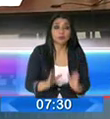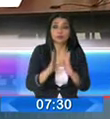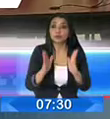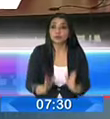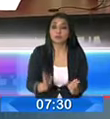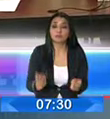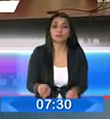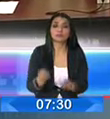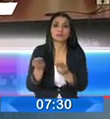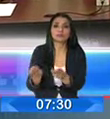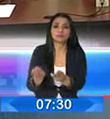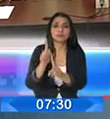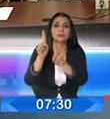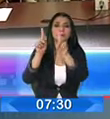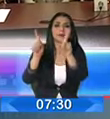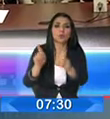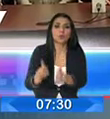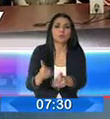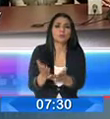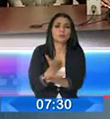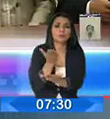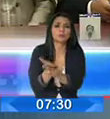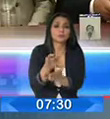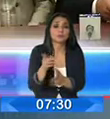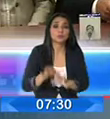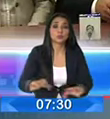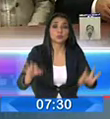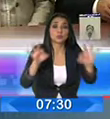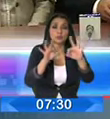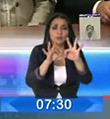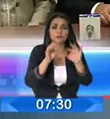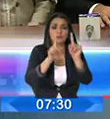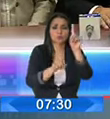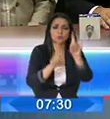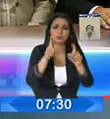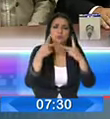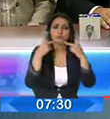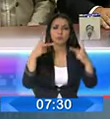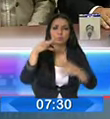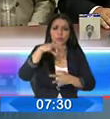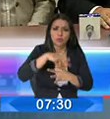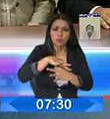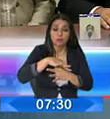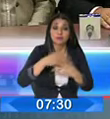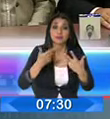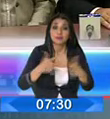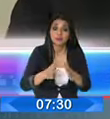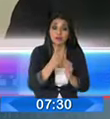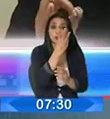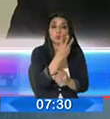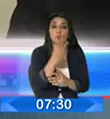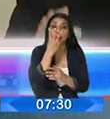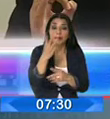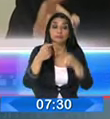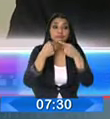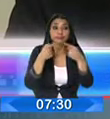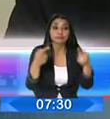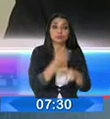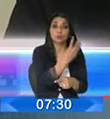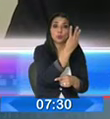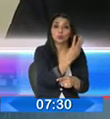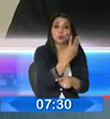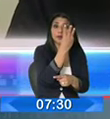entregaron sus preguntas, las que consideran fundamentales que consten en la consulta popular, y están disponibles ya en nuestro portal web